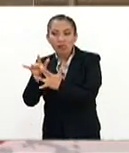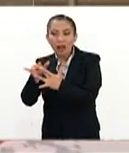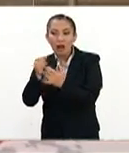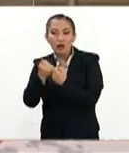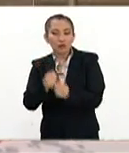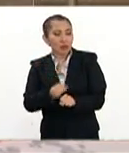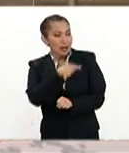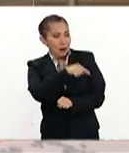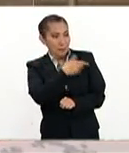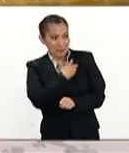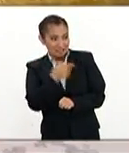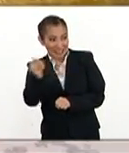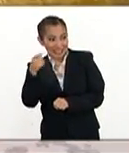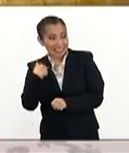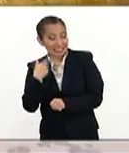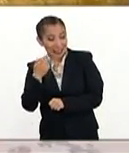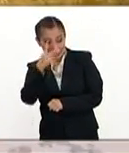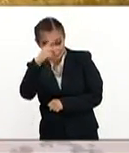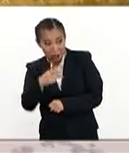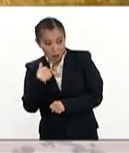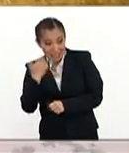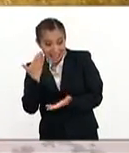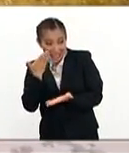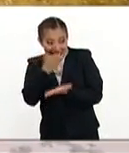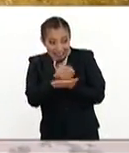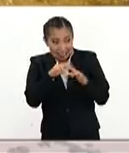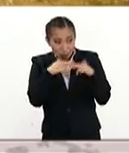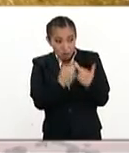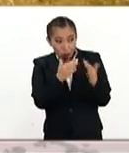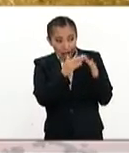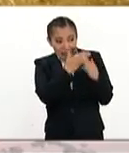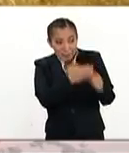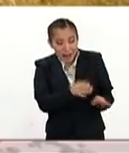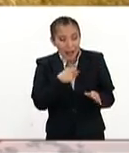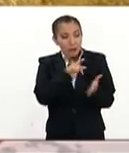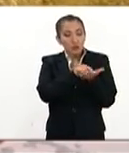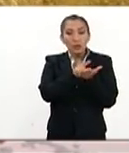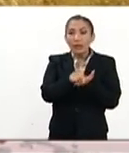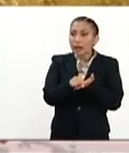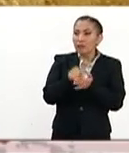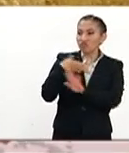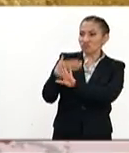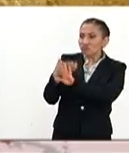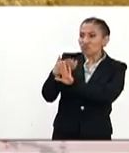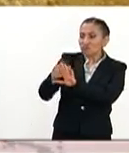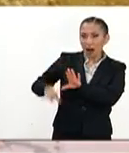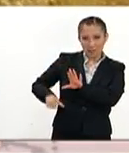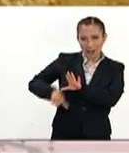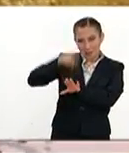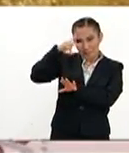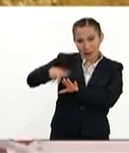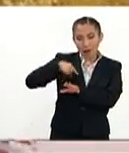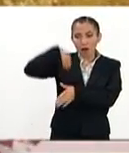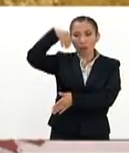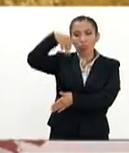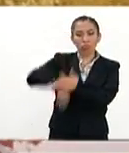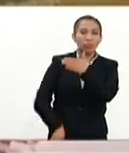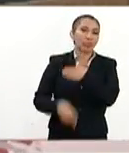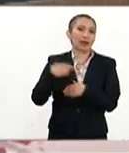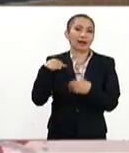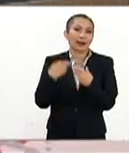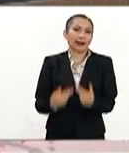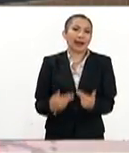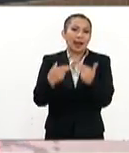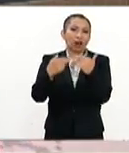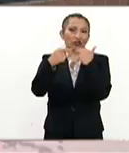suegro que el presidente Enrique Peña Nieto había aceptado asistir a una reunión en la Casa Blanca, los tweets de Trump atacando al gobierno mexicano echaron abajo las